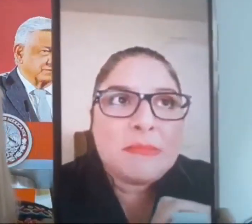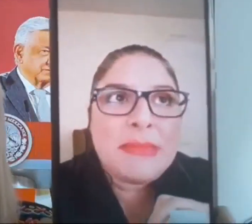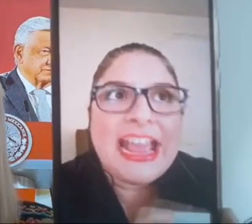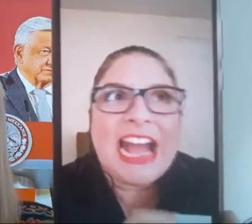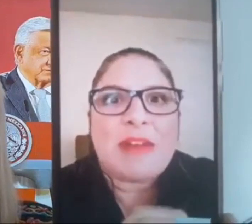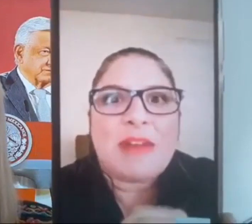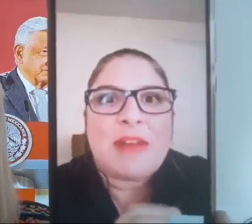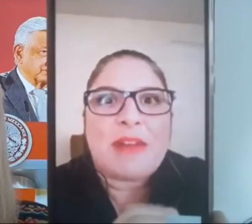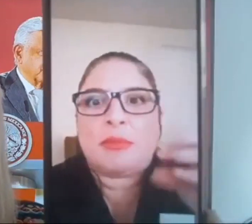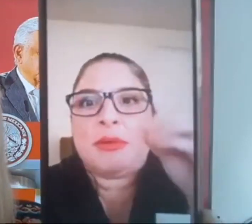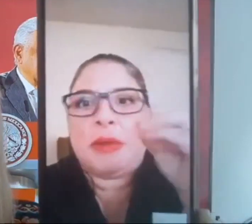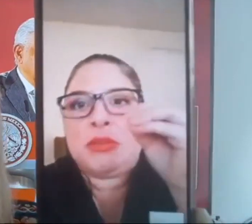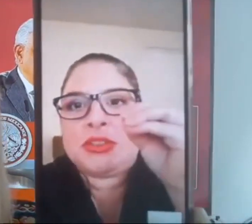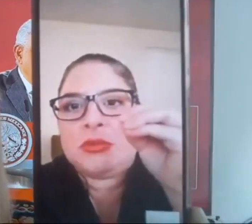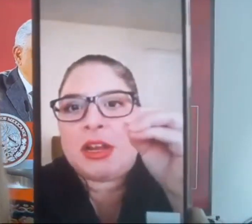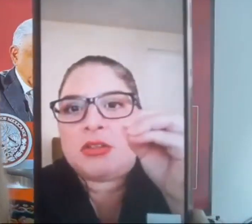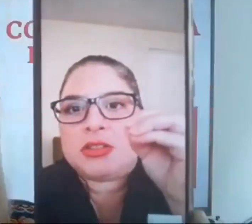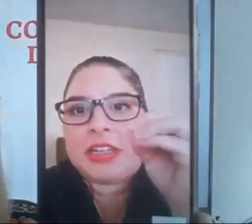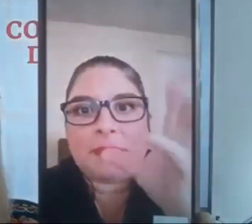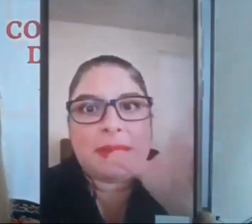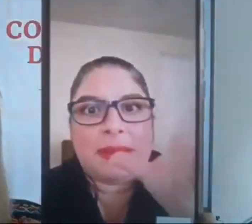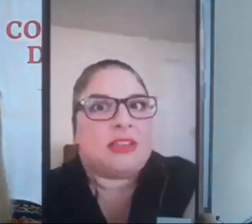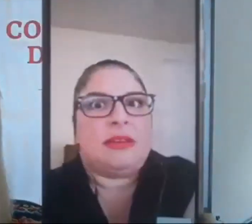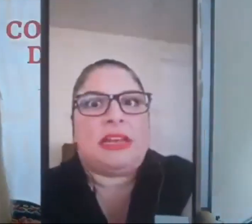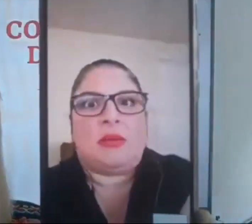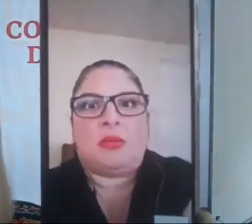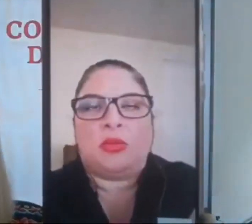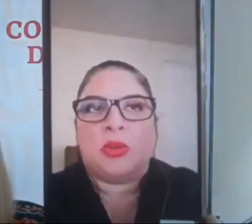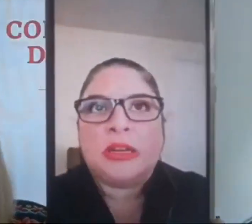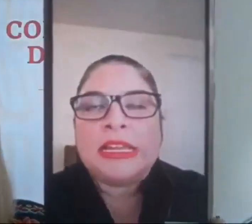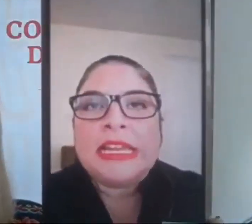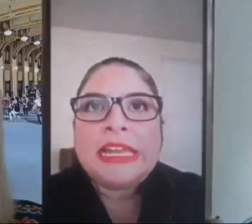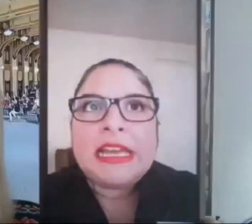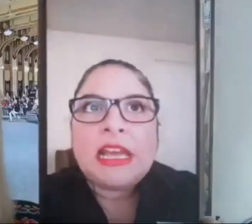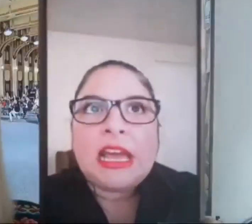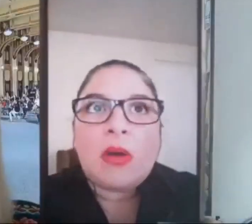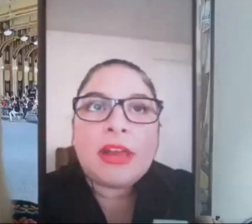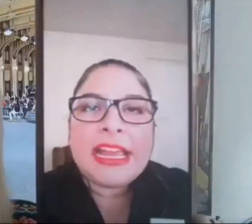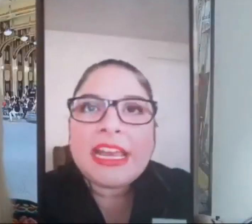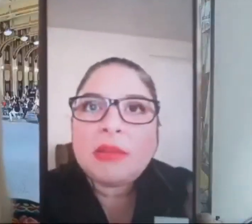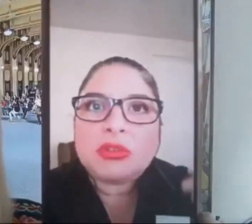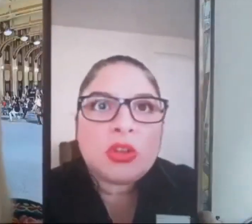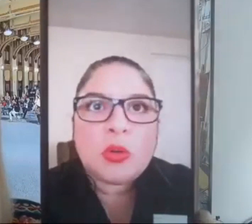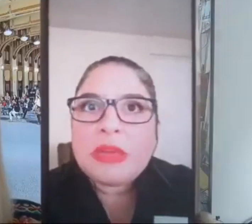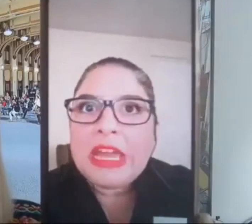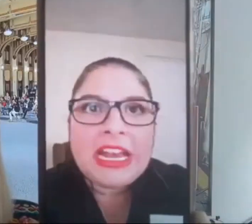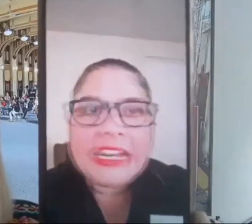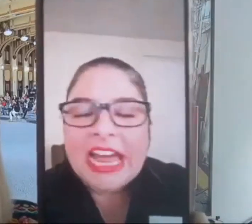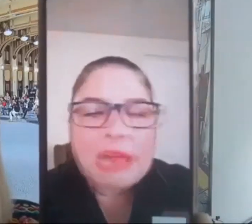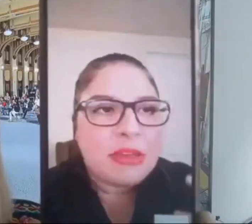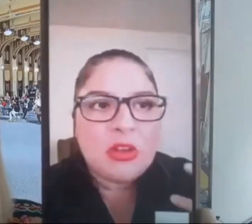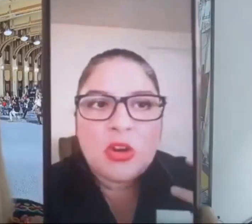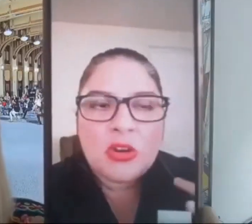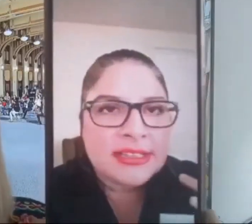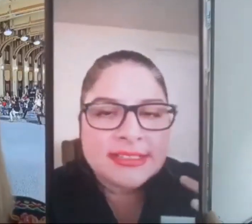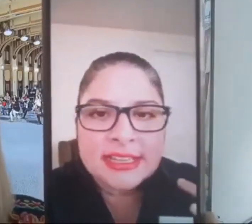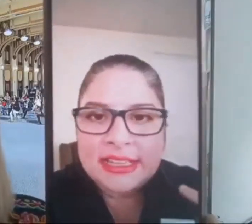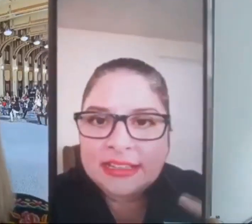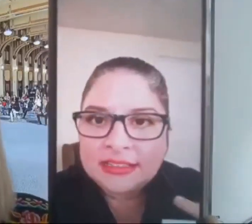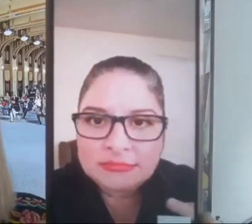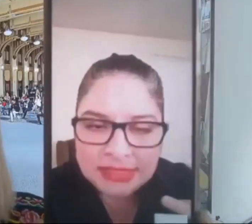en esta mega apertura, o sea, vivíamos en una hostia y de repente nos abren al mundo, ahora queremos todo bien,